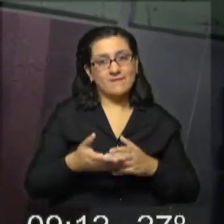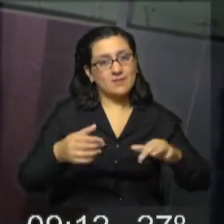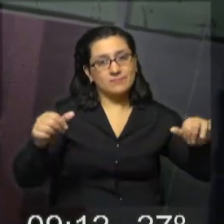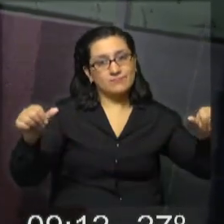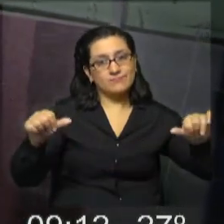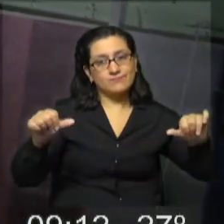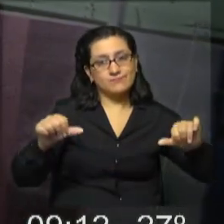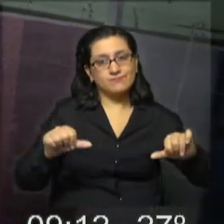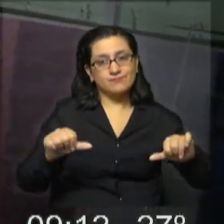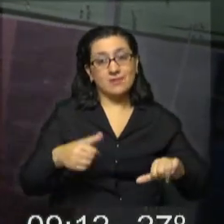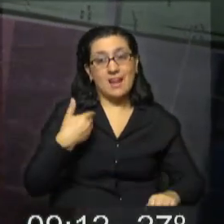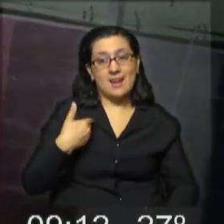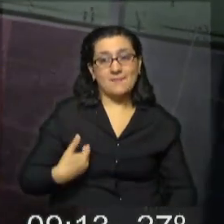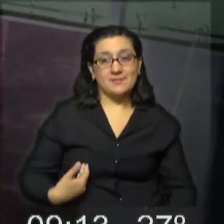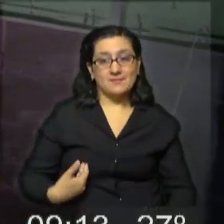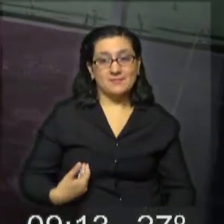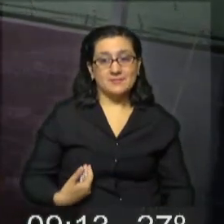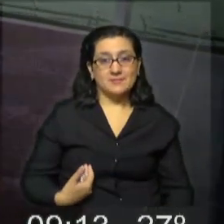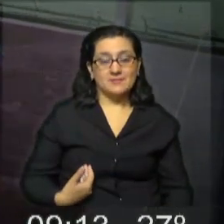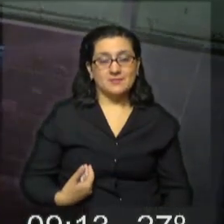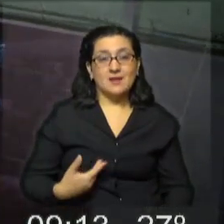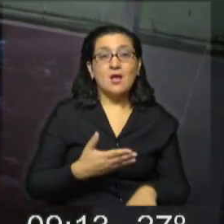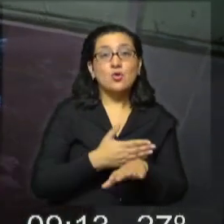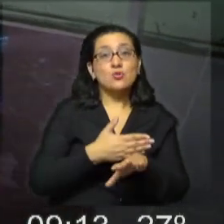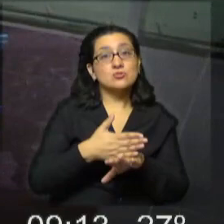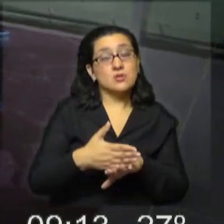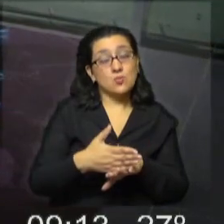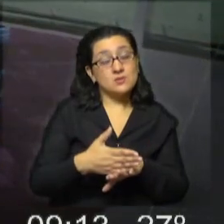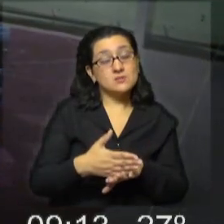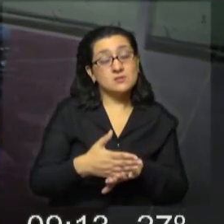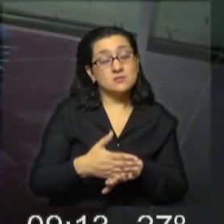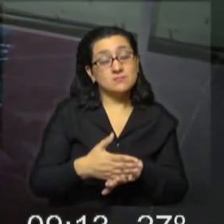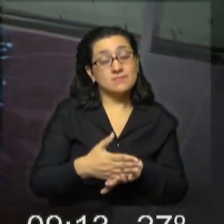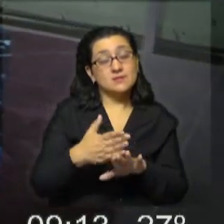poco. Lamentablemente, las consecuencias las va a vivir el país.